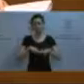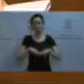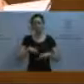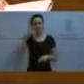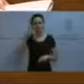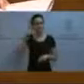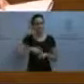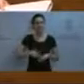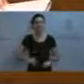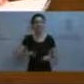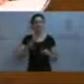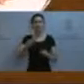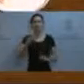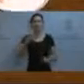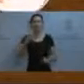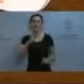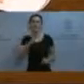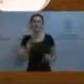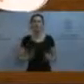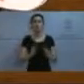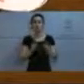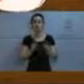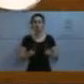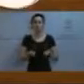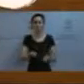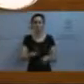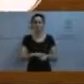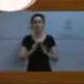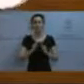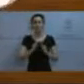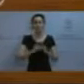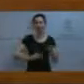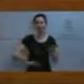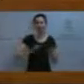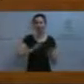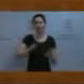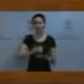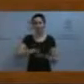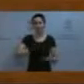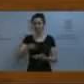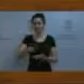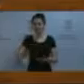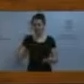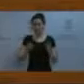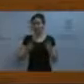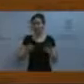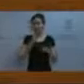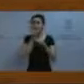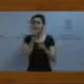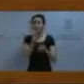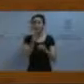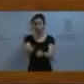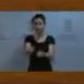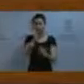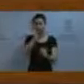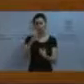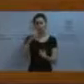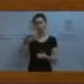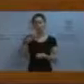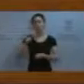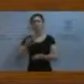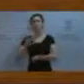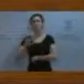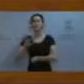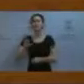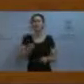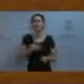acabar Boves, con los costes de arreglar y de acabar la obra, 22 millones de euros. Datos facilitados por SOGEPSA, por eso digo que quizás